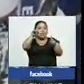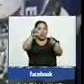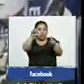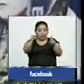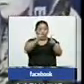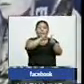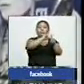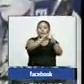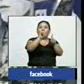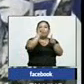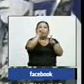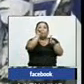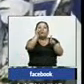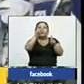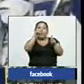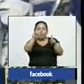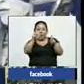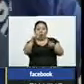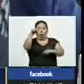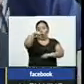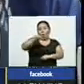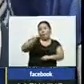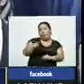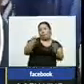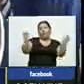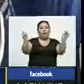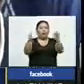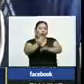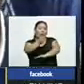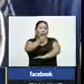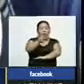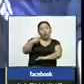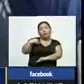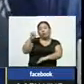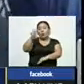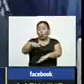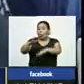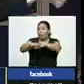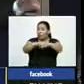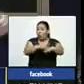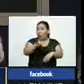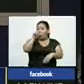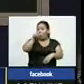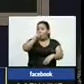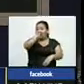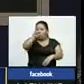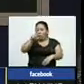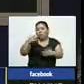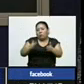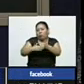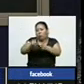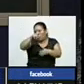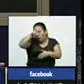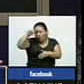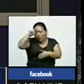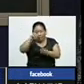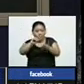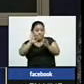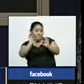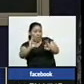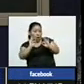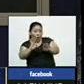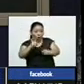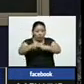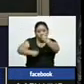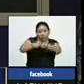Indes, realizó su primera conferencia de prensa, en la que anunció que desde el 1 de junio está trabajando para mejorar el deporte de El